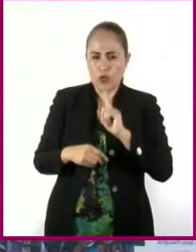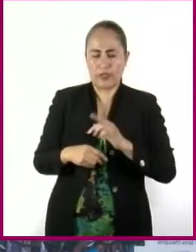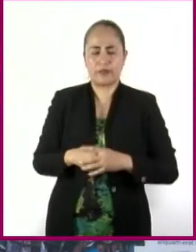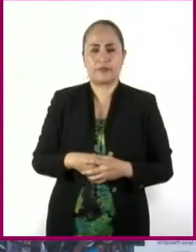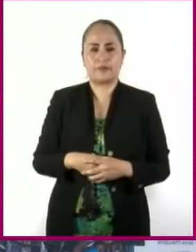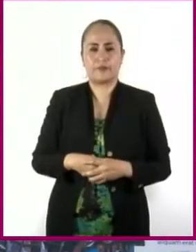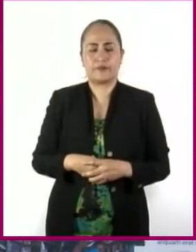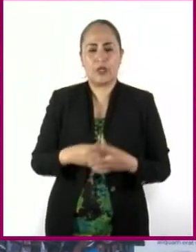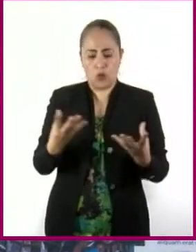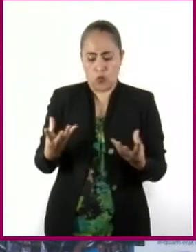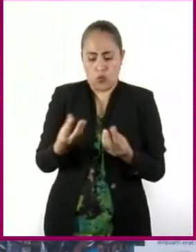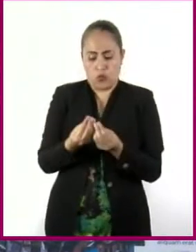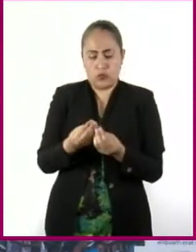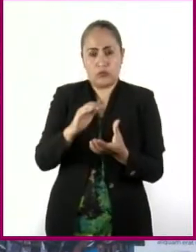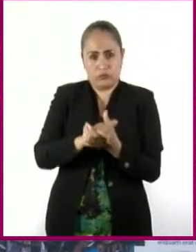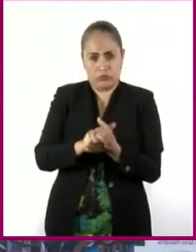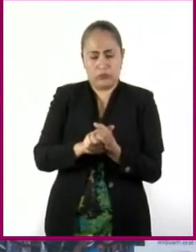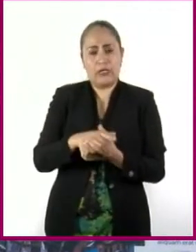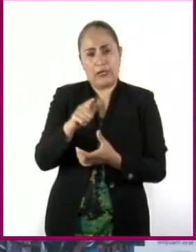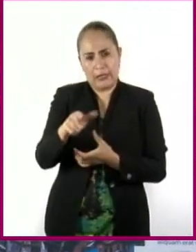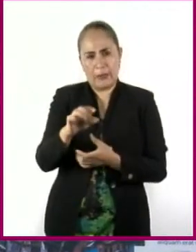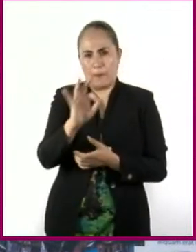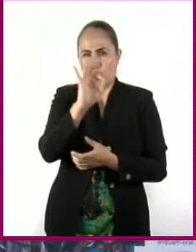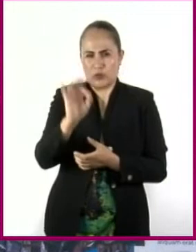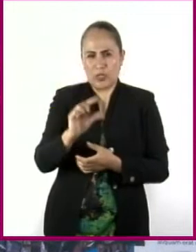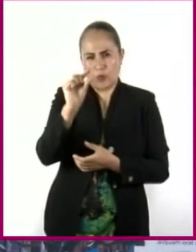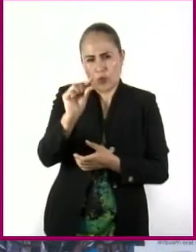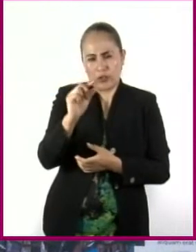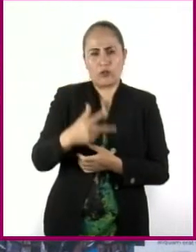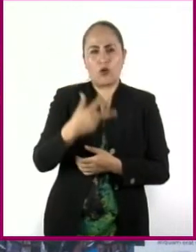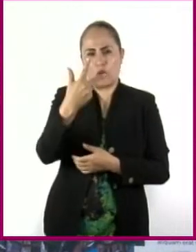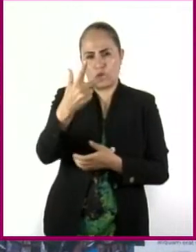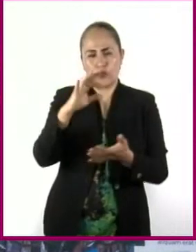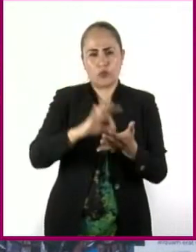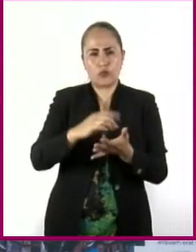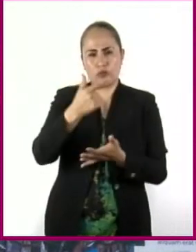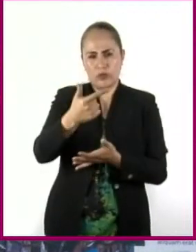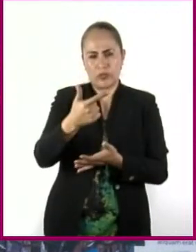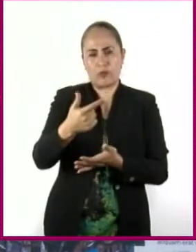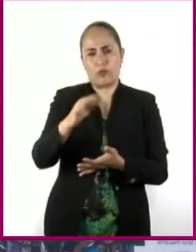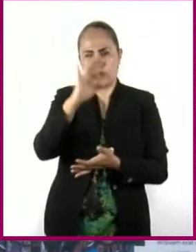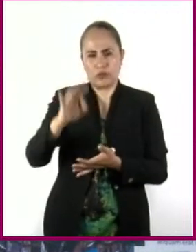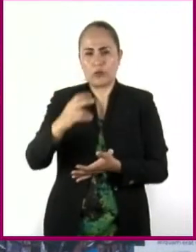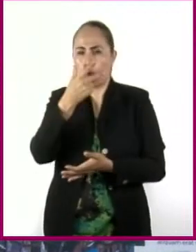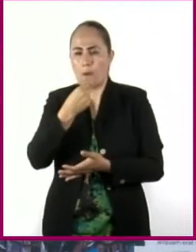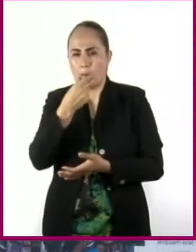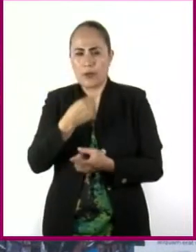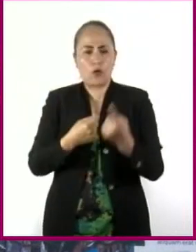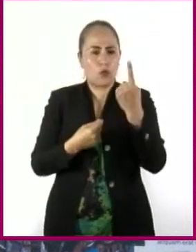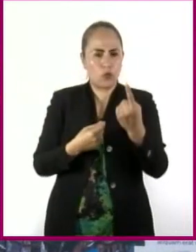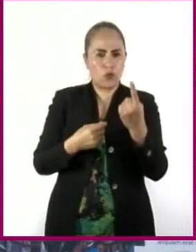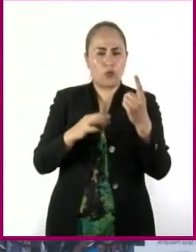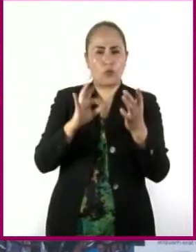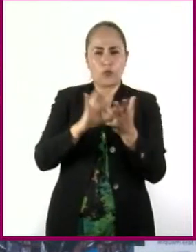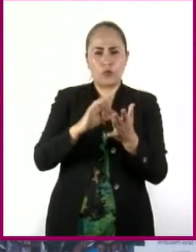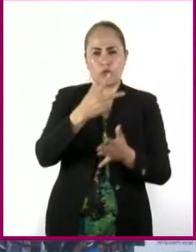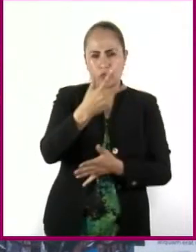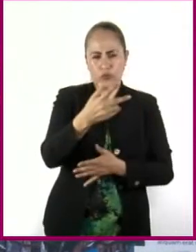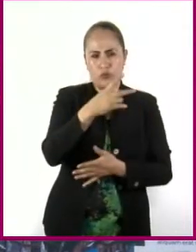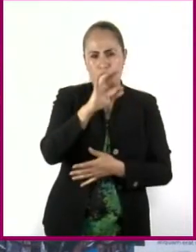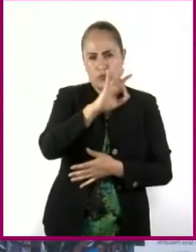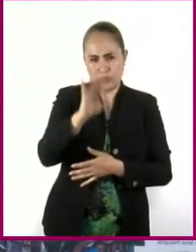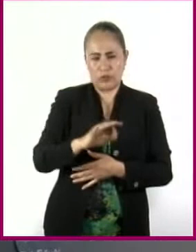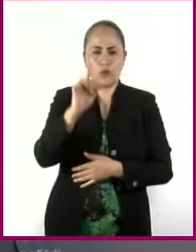los que viven en pareja tienen el menor porcentaje, 8.7% son hombres y 1.8% son